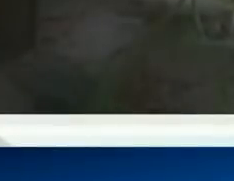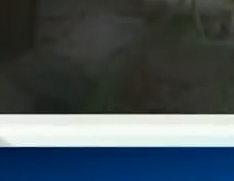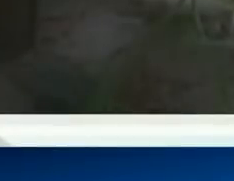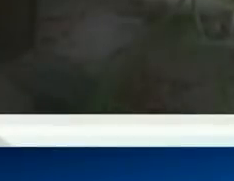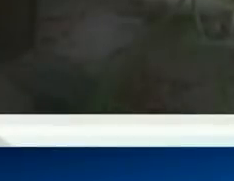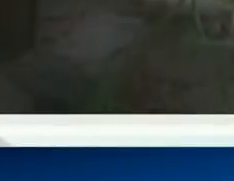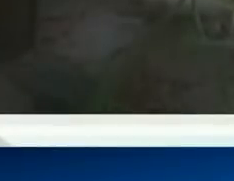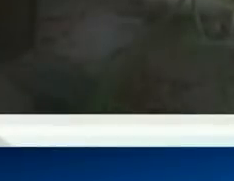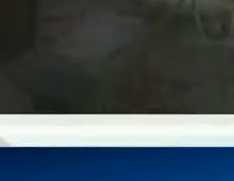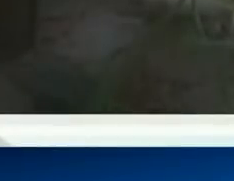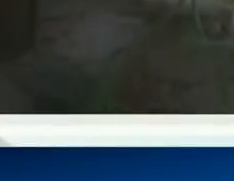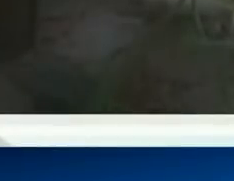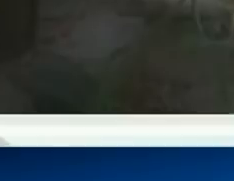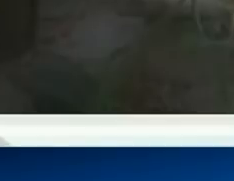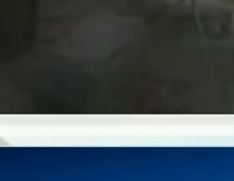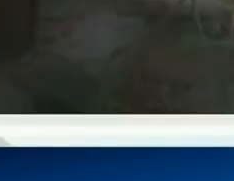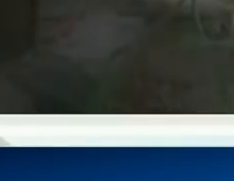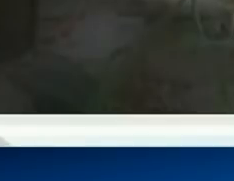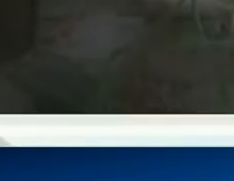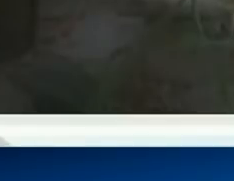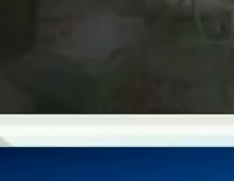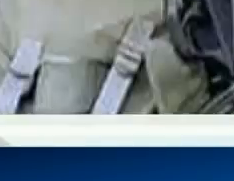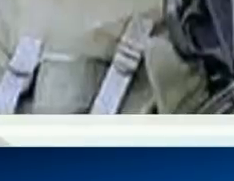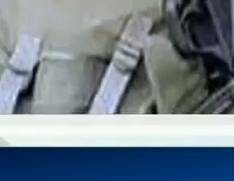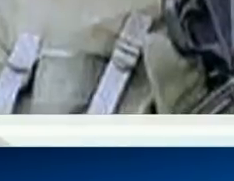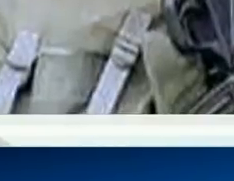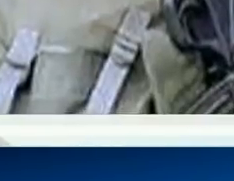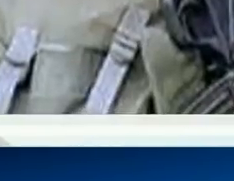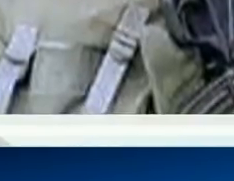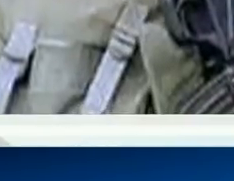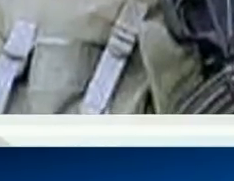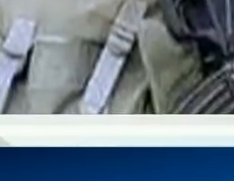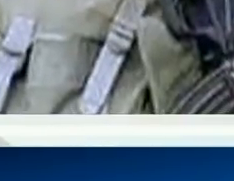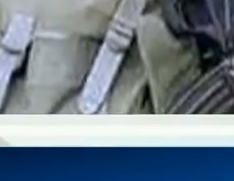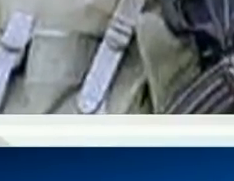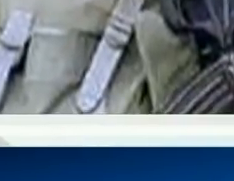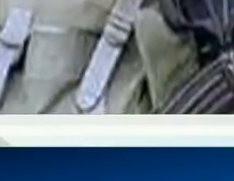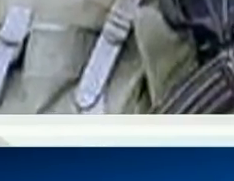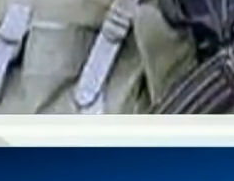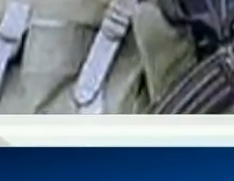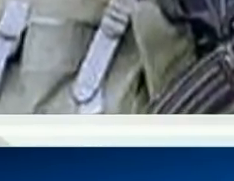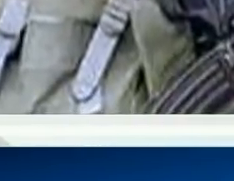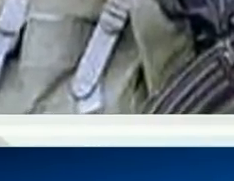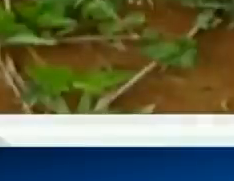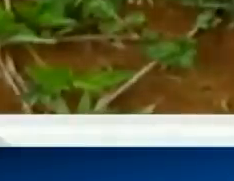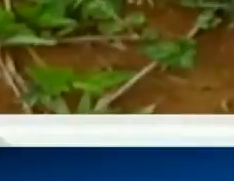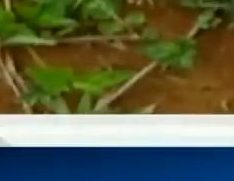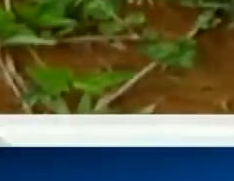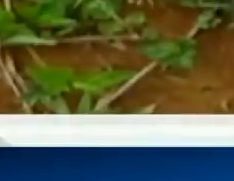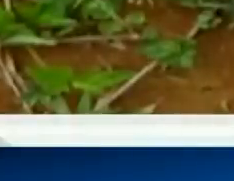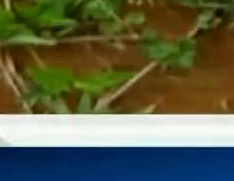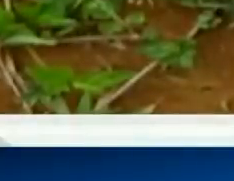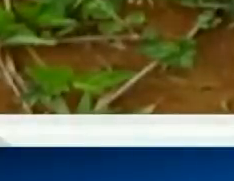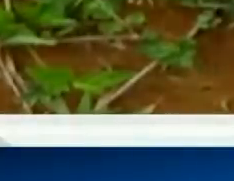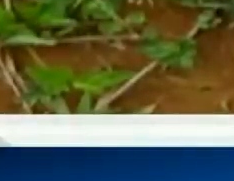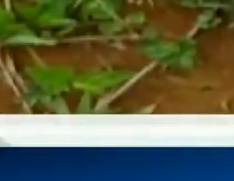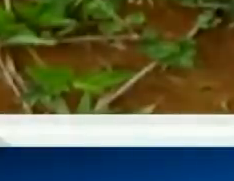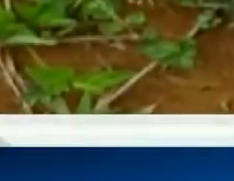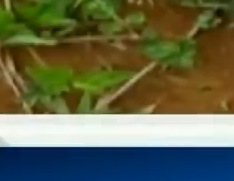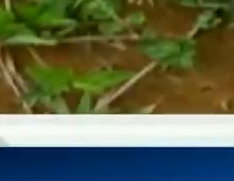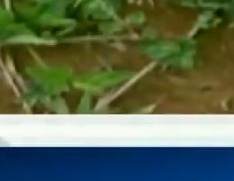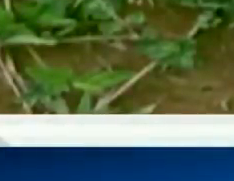fue localizada cerca de la carretera de segundo orden que une San Lorenzo con la comunidad de Corriente Larga. Los expertos lograron